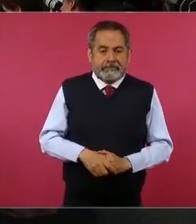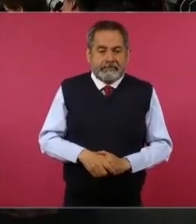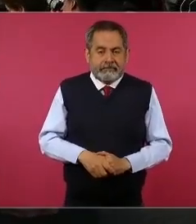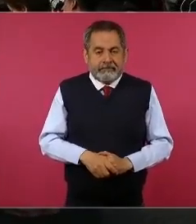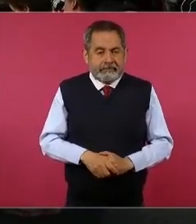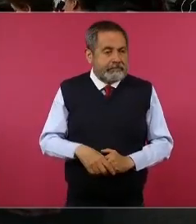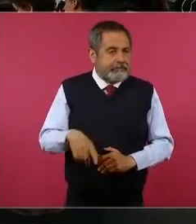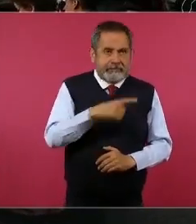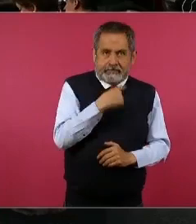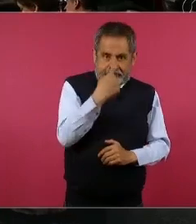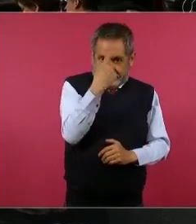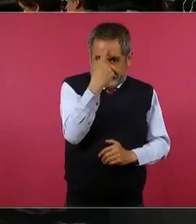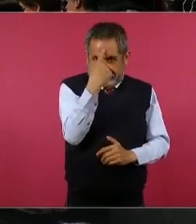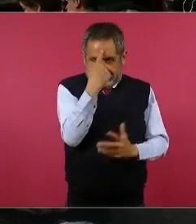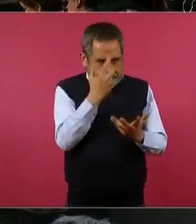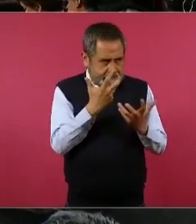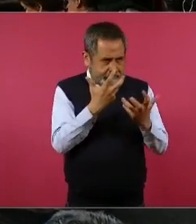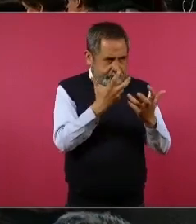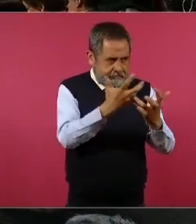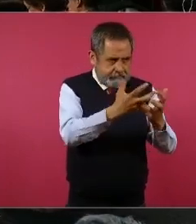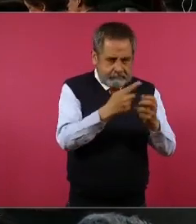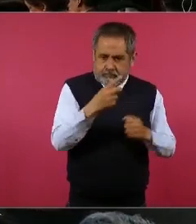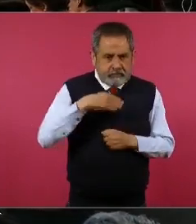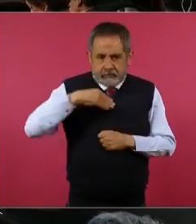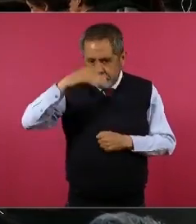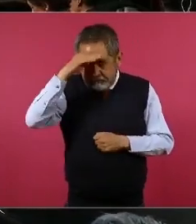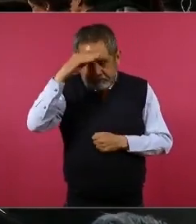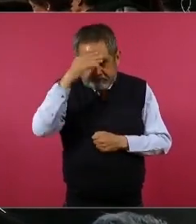el fanatismo, a lo irracional.